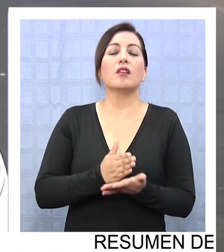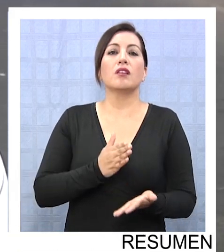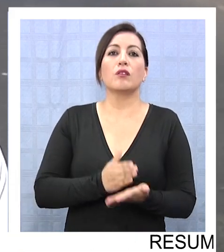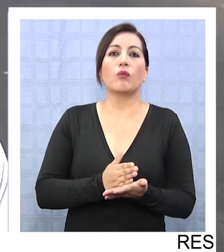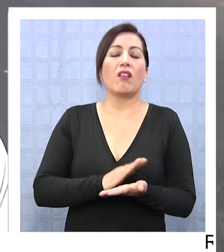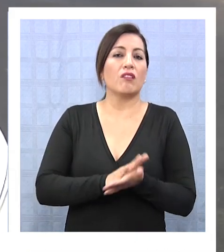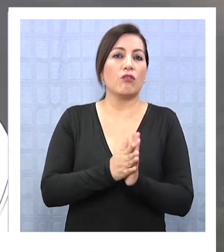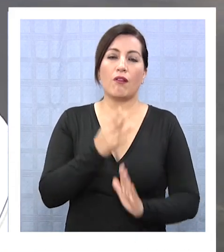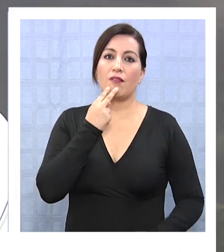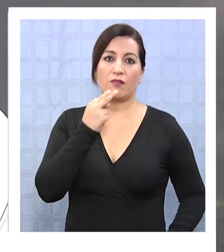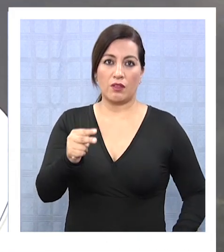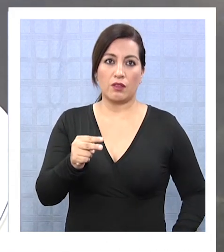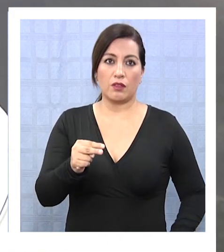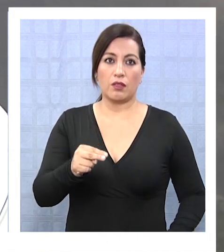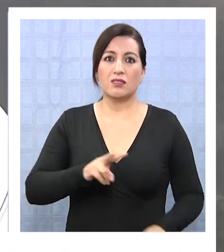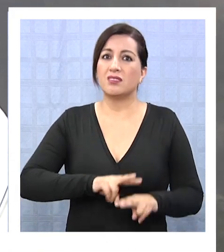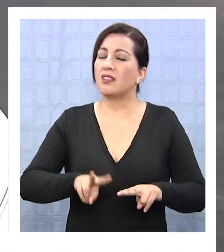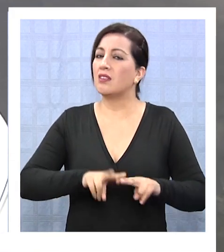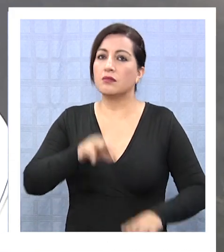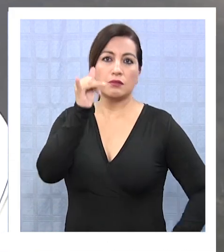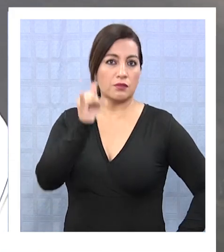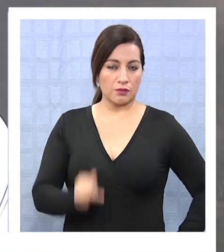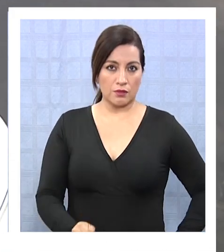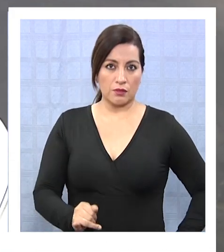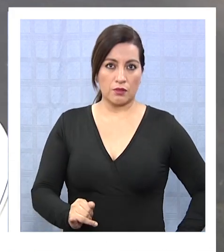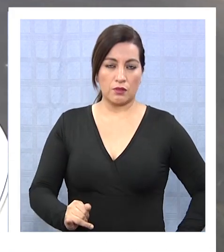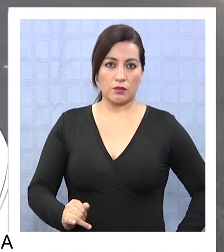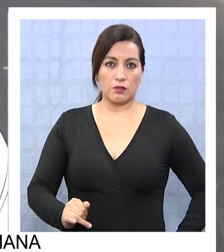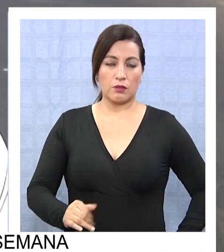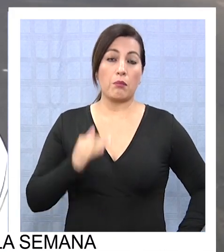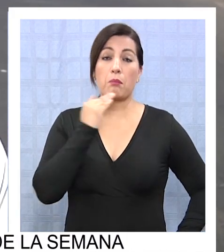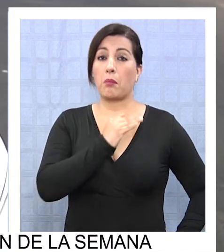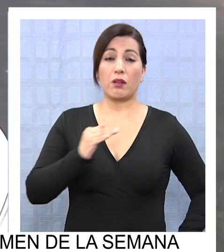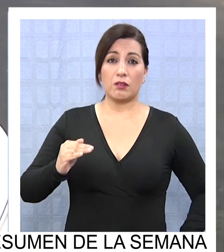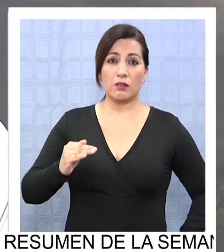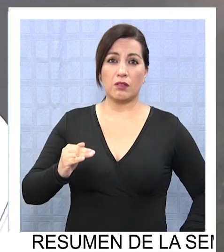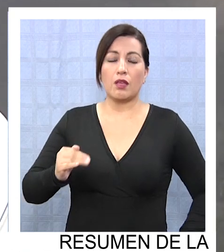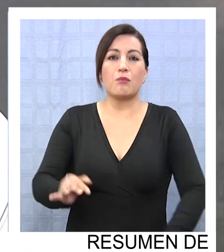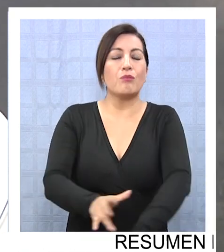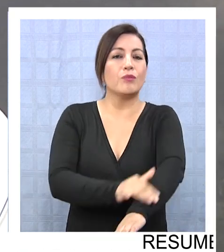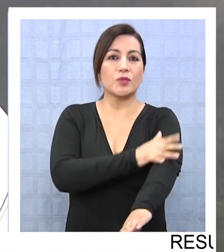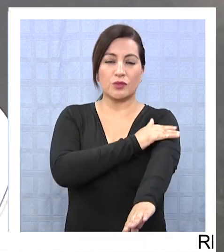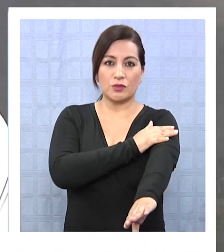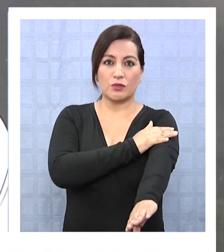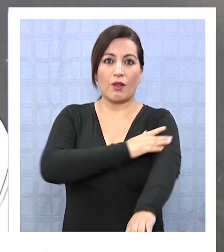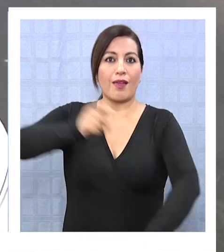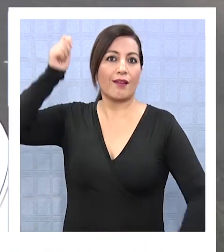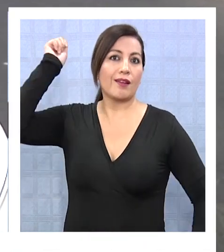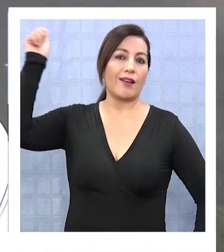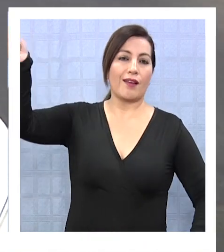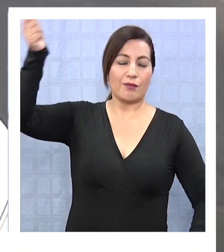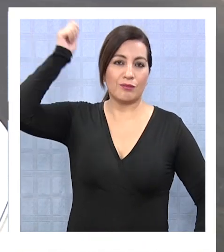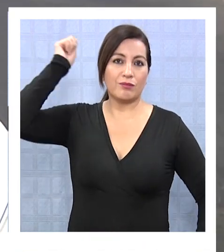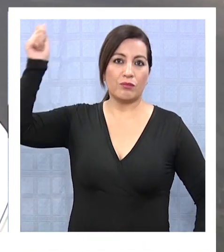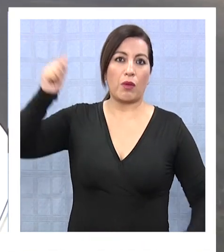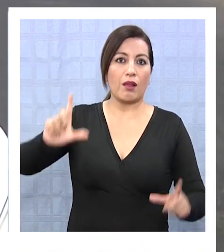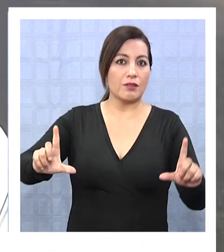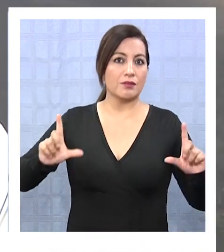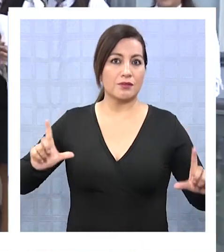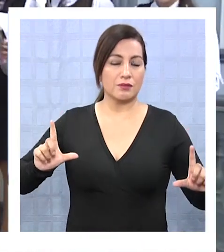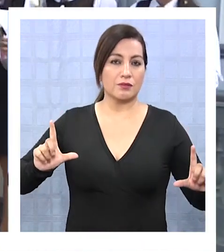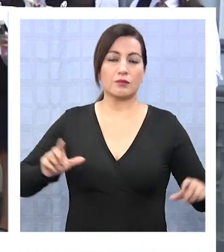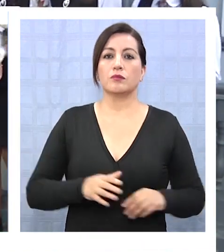el colegio de toda la vida, es algo que se ha hecho siempre. Para las niñas es mucho más emotivo este campanazo que la